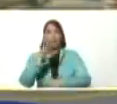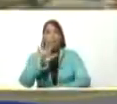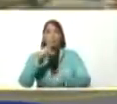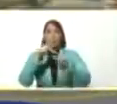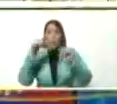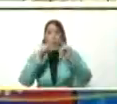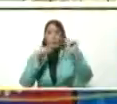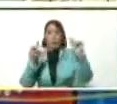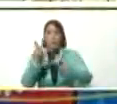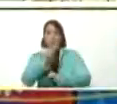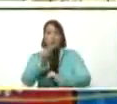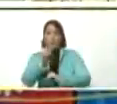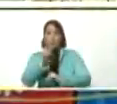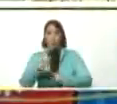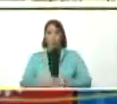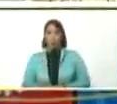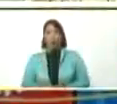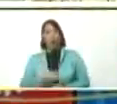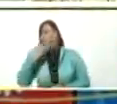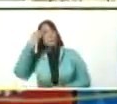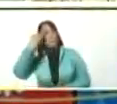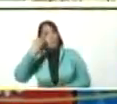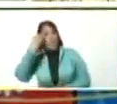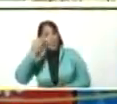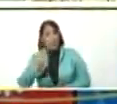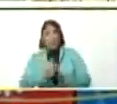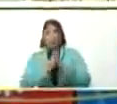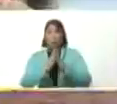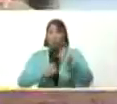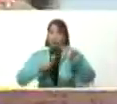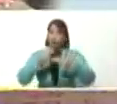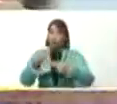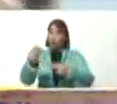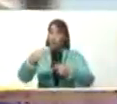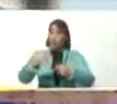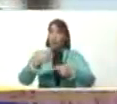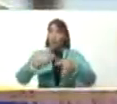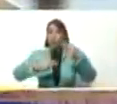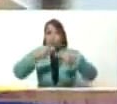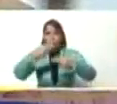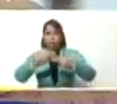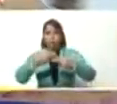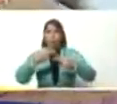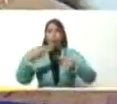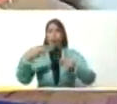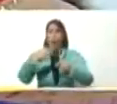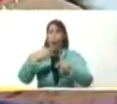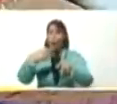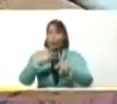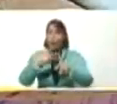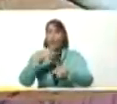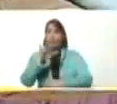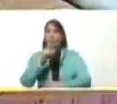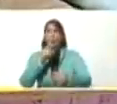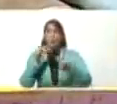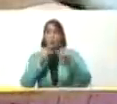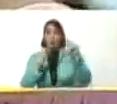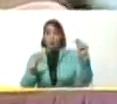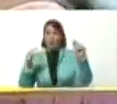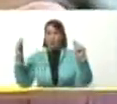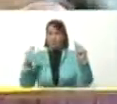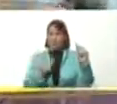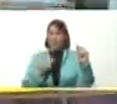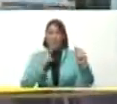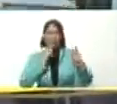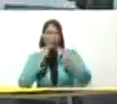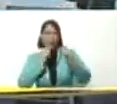Venezuela. Vayan pensando en construir más hoteles 5 estrellas, porque lo que viene es turistas de Europa, de Rusia,